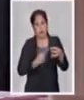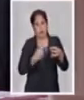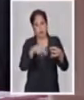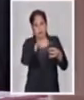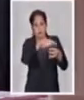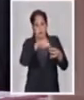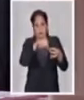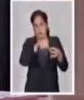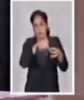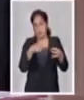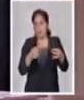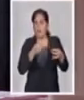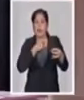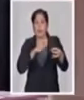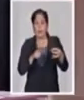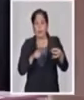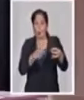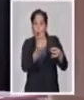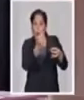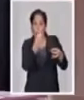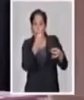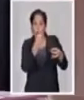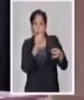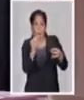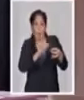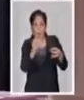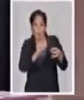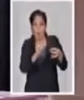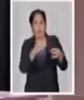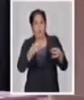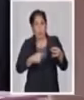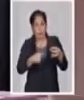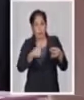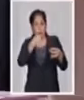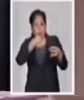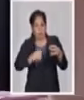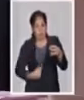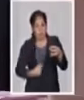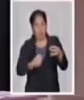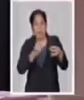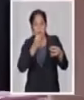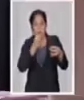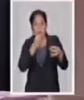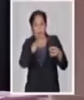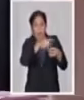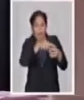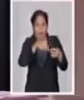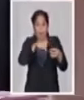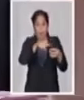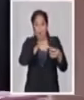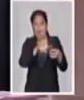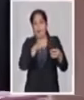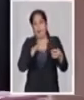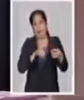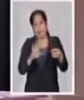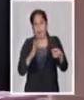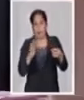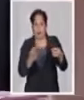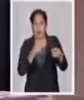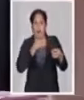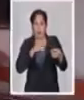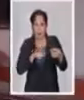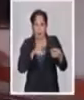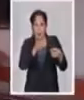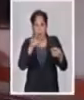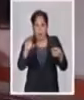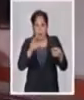personas. Estamos hablando de un consumo mínimo que debía tener la persona y además poder también sustentar a parte de su familia. Por eso